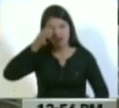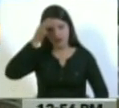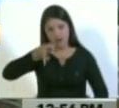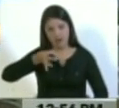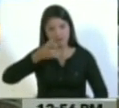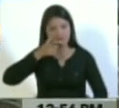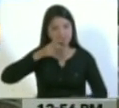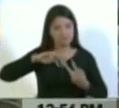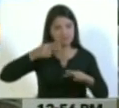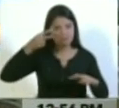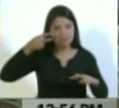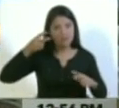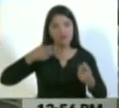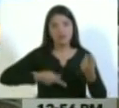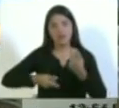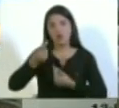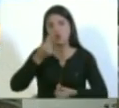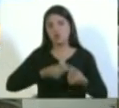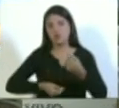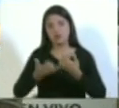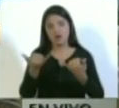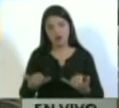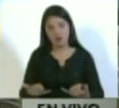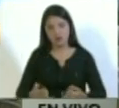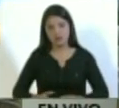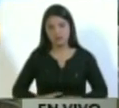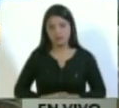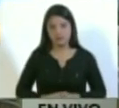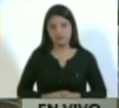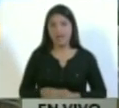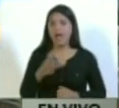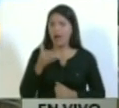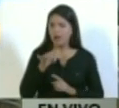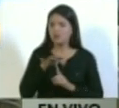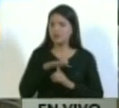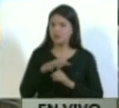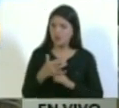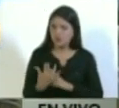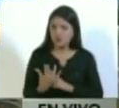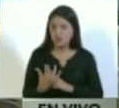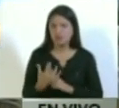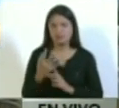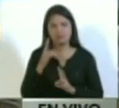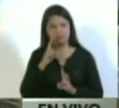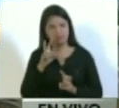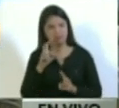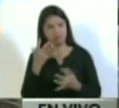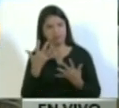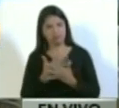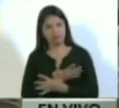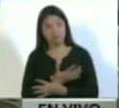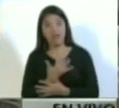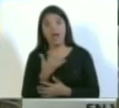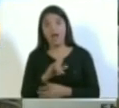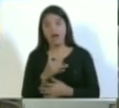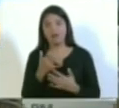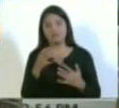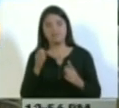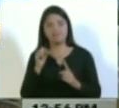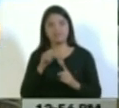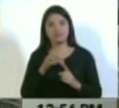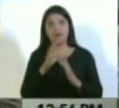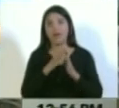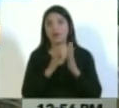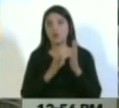de distorsión de la economía en este momento. Hay una situación de incertidumbre, hay un shock en